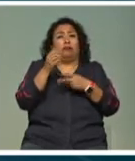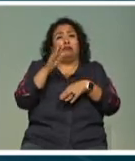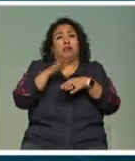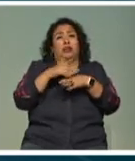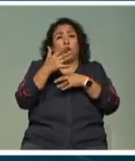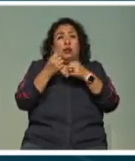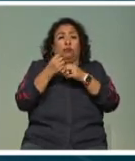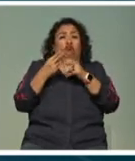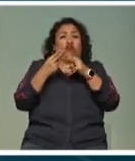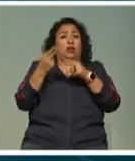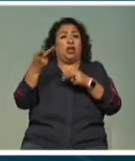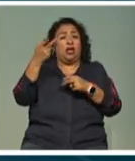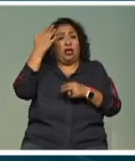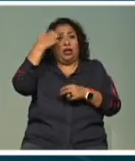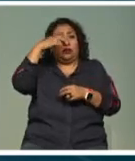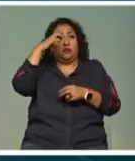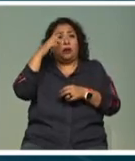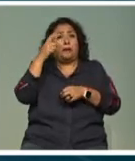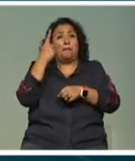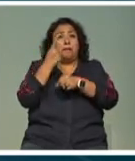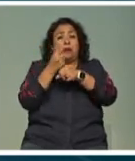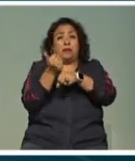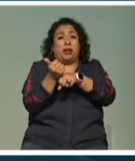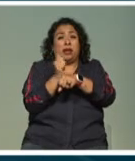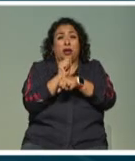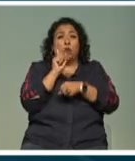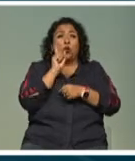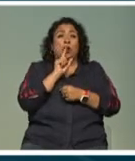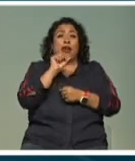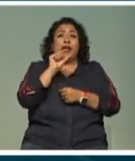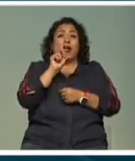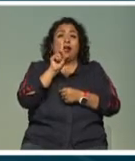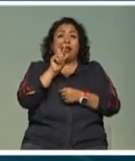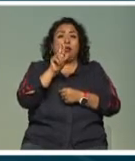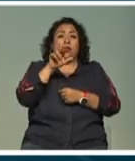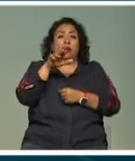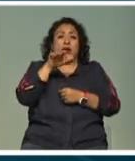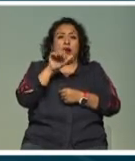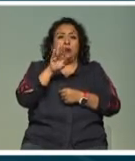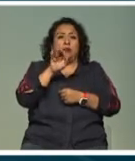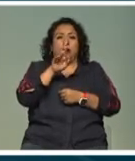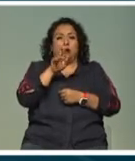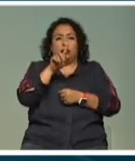50 años de trayectoria. Es la primera actriz, Adriana Barraza.